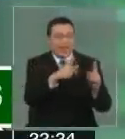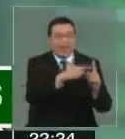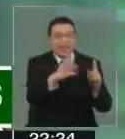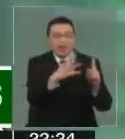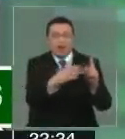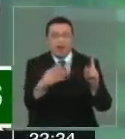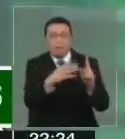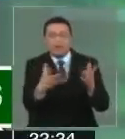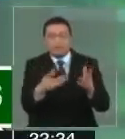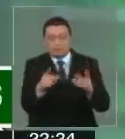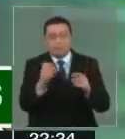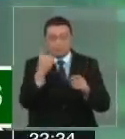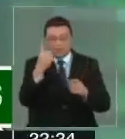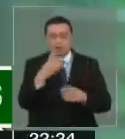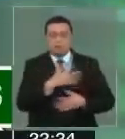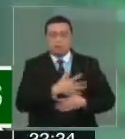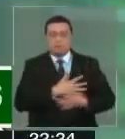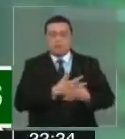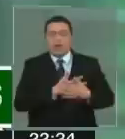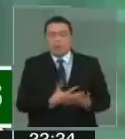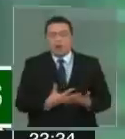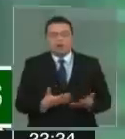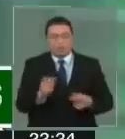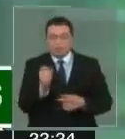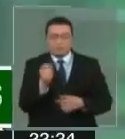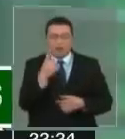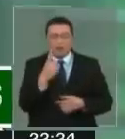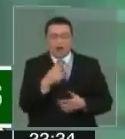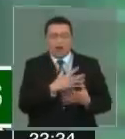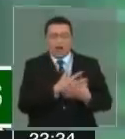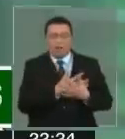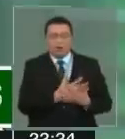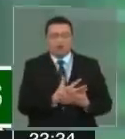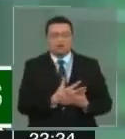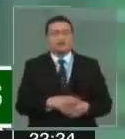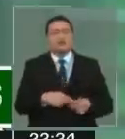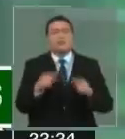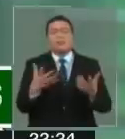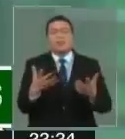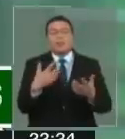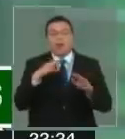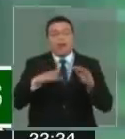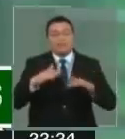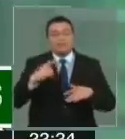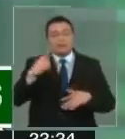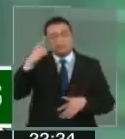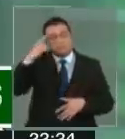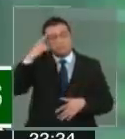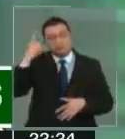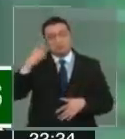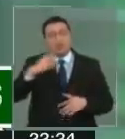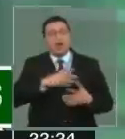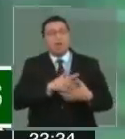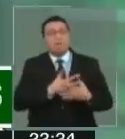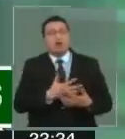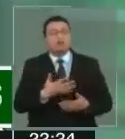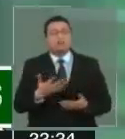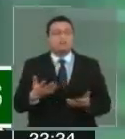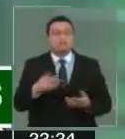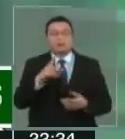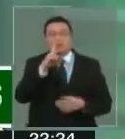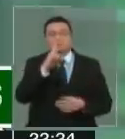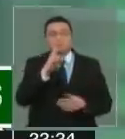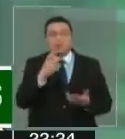Primero, el amor. Es que a veces uno cree que el amor es, no sé, que es